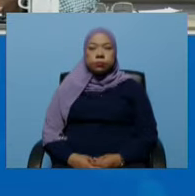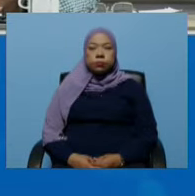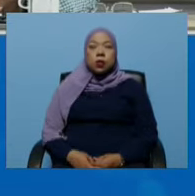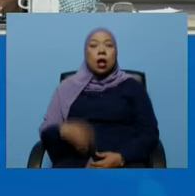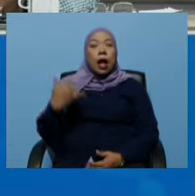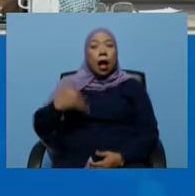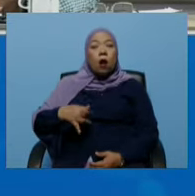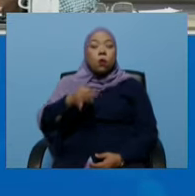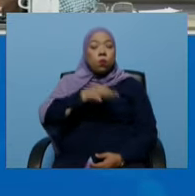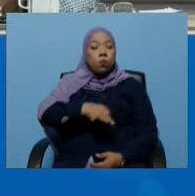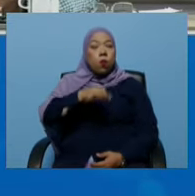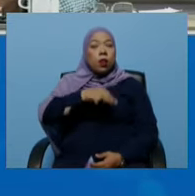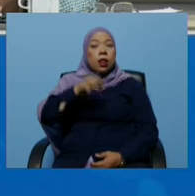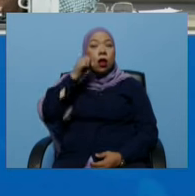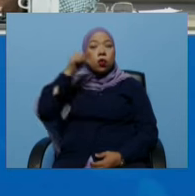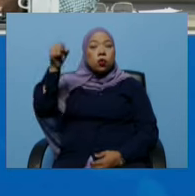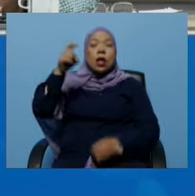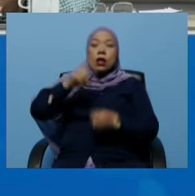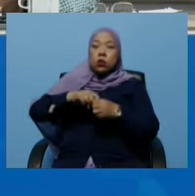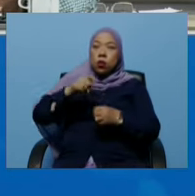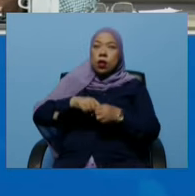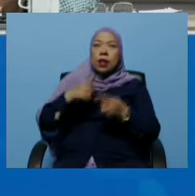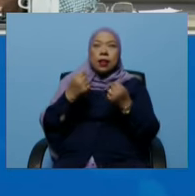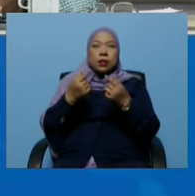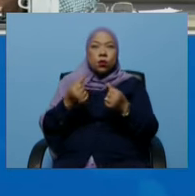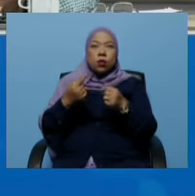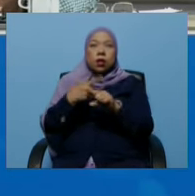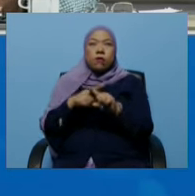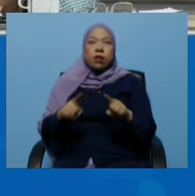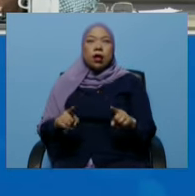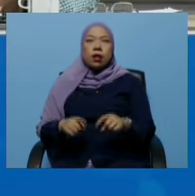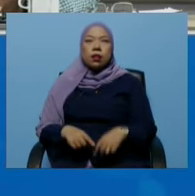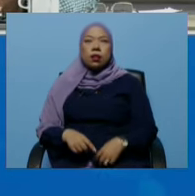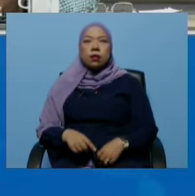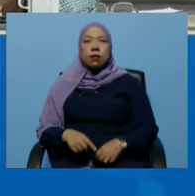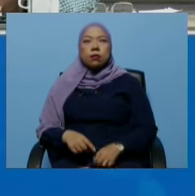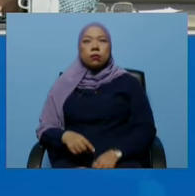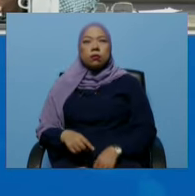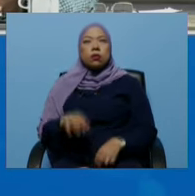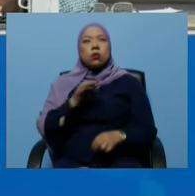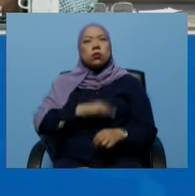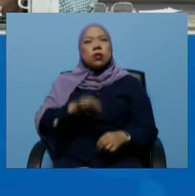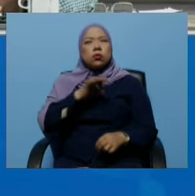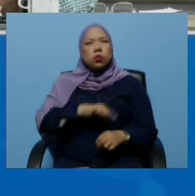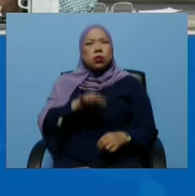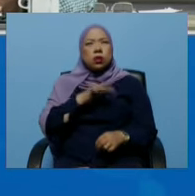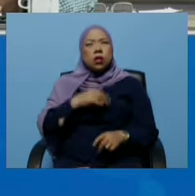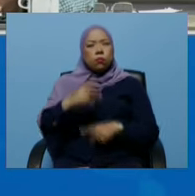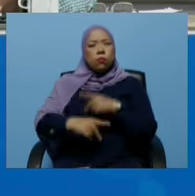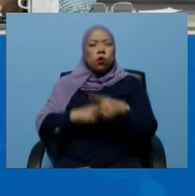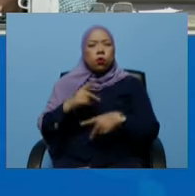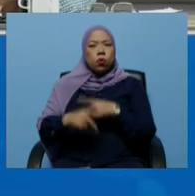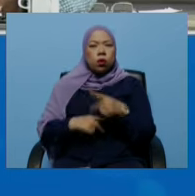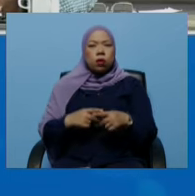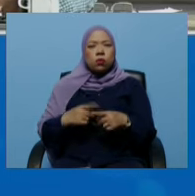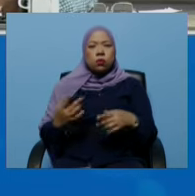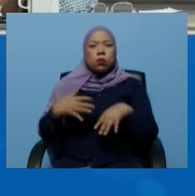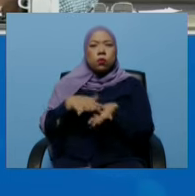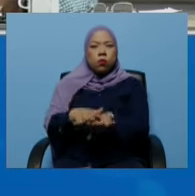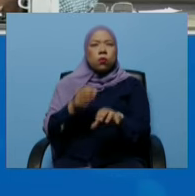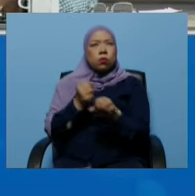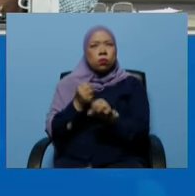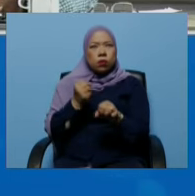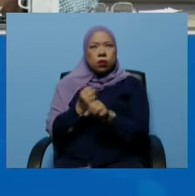modelo de socialismo incluyente, de economía diversificada, de socialismo productivo. Ese es el centro, Freddy,